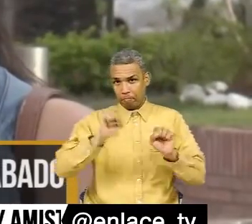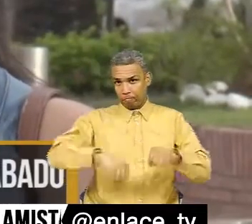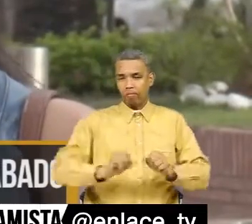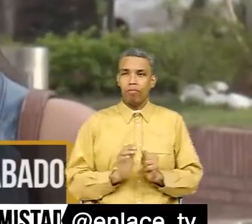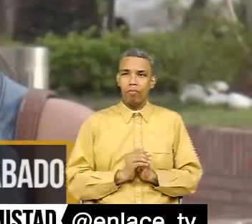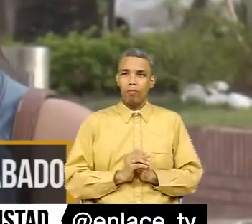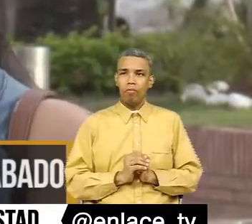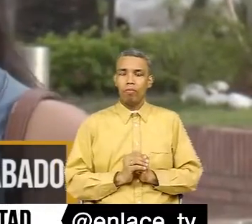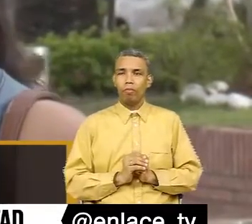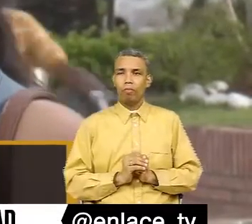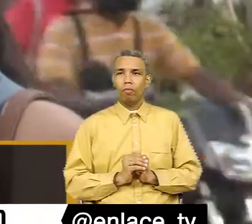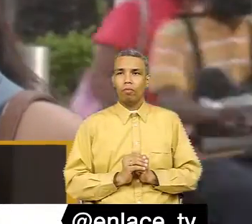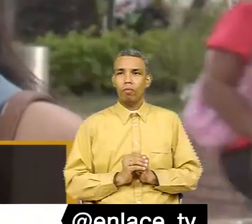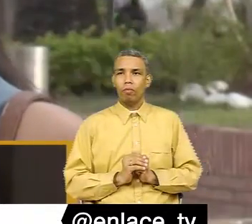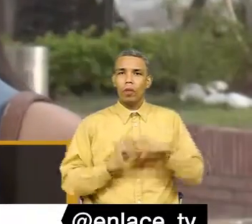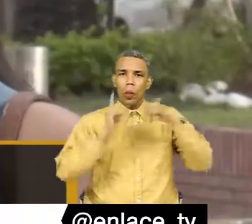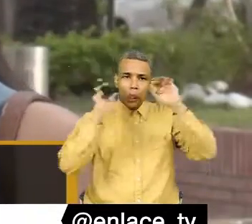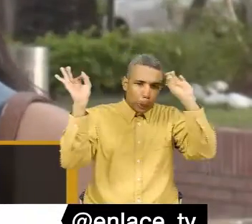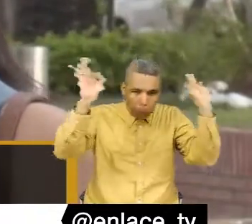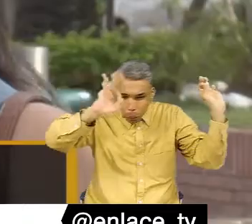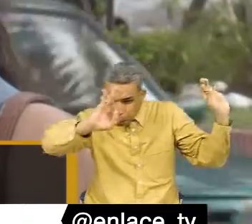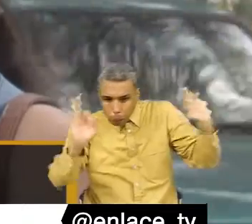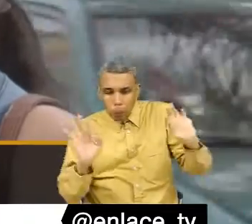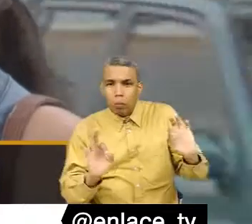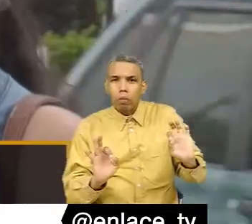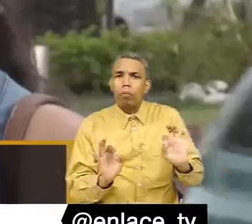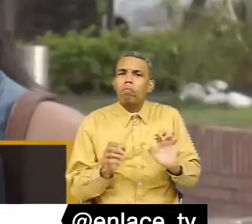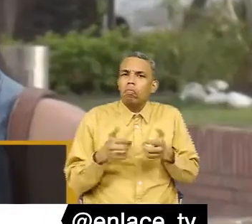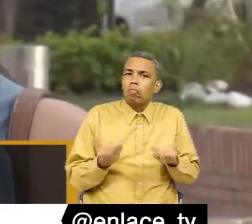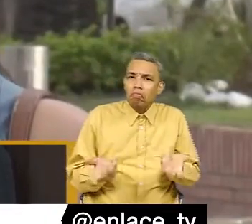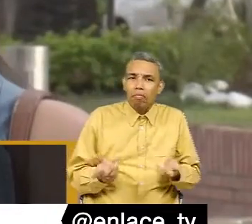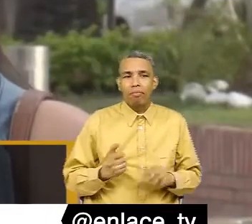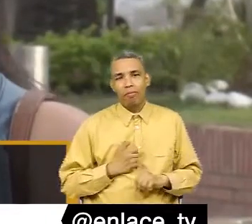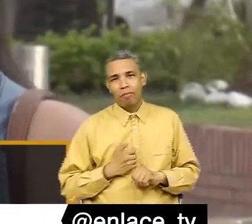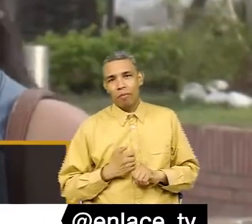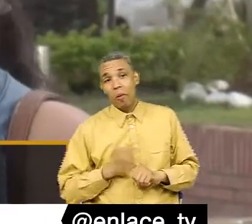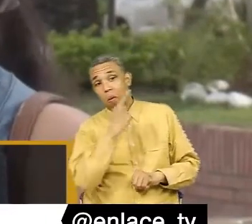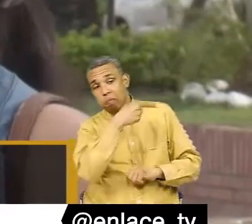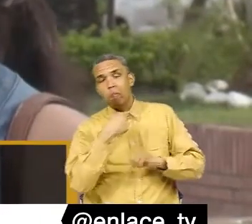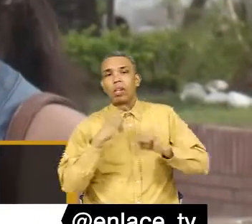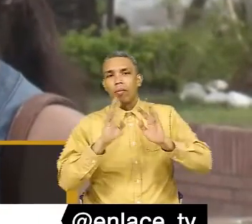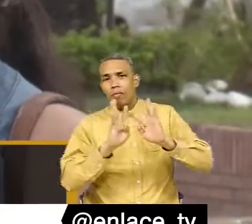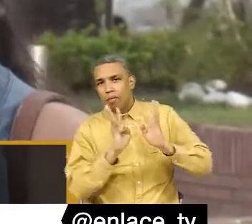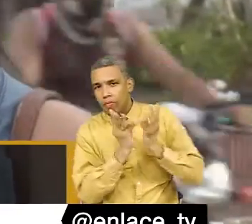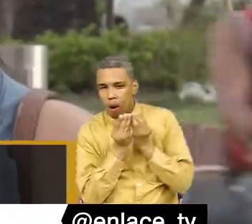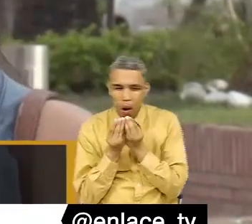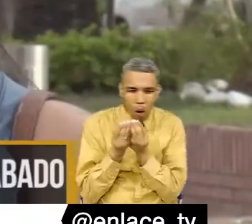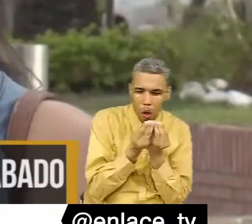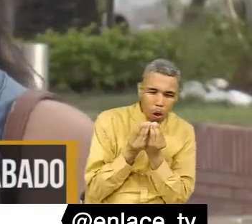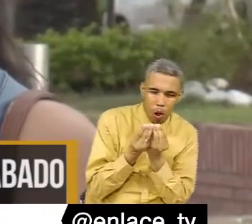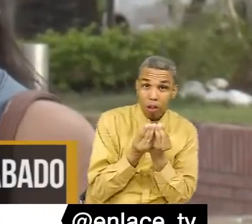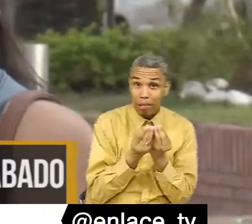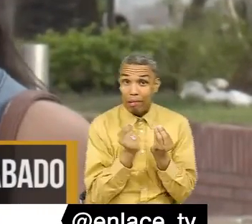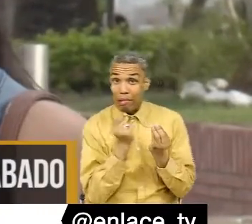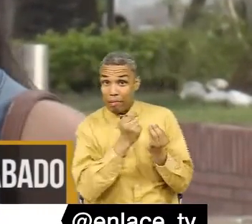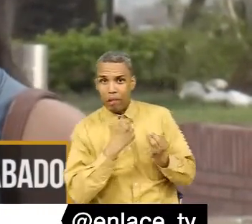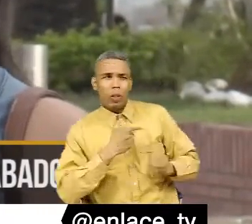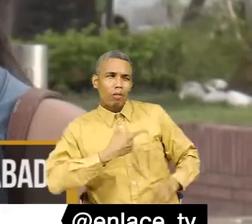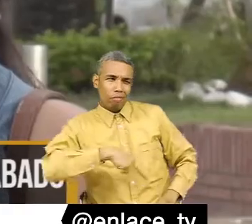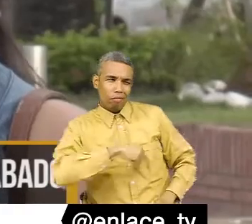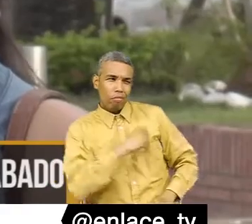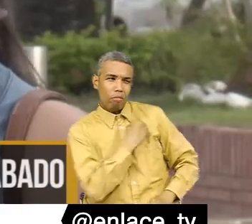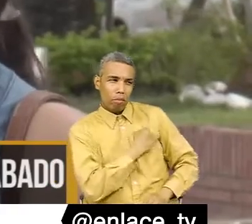esta logística salió de una sesión que se realizó en el Consejo con los animalistas. A raíz de eso escucharon nuestras peticiones, las necesidades de los